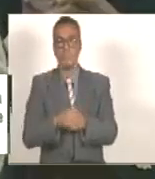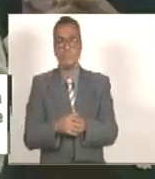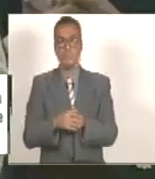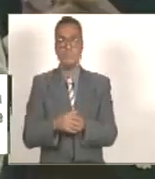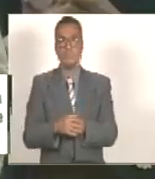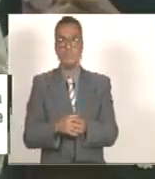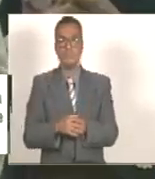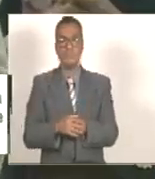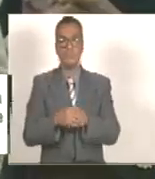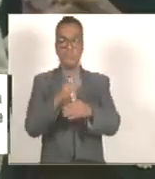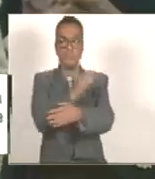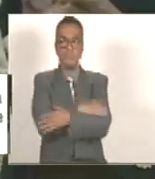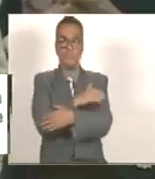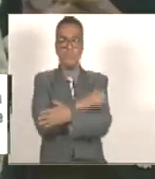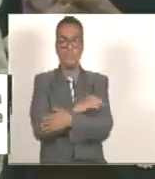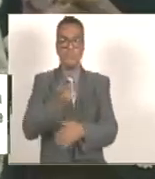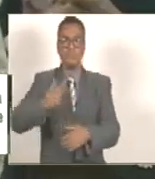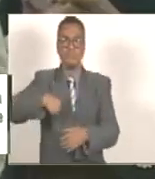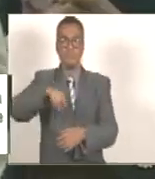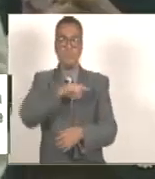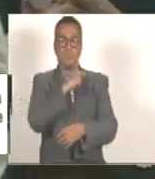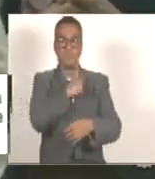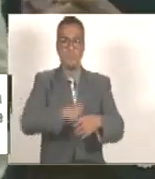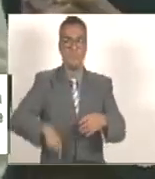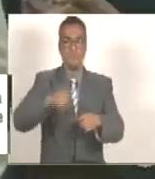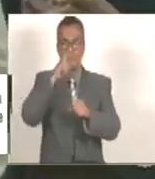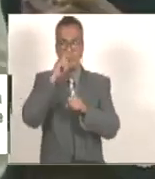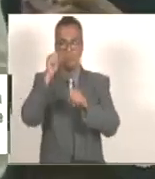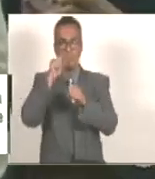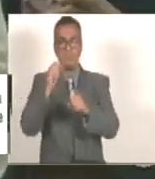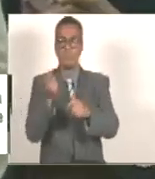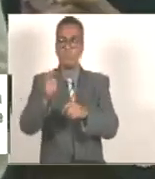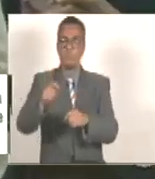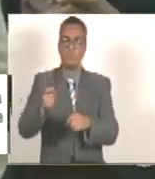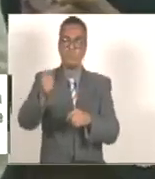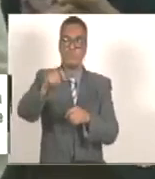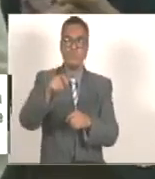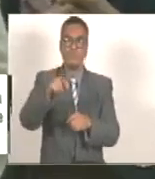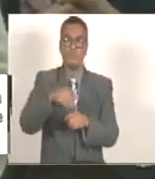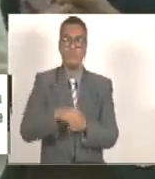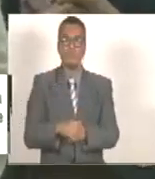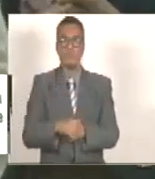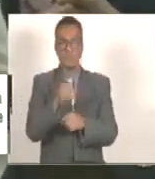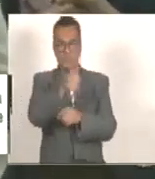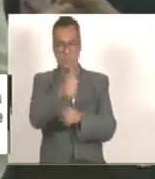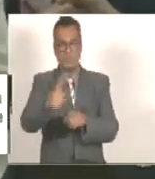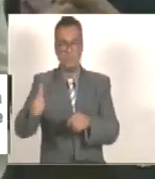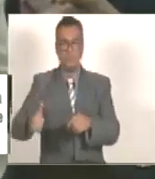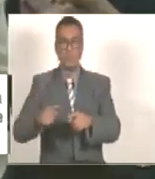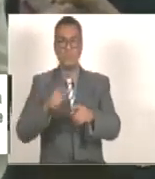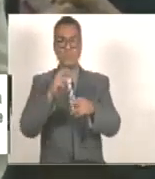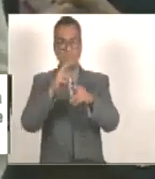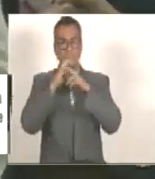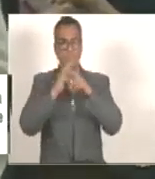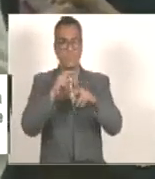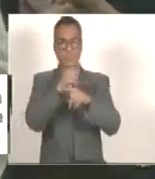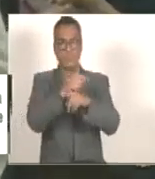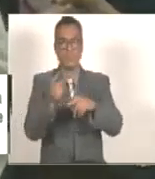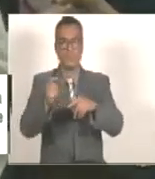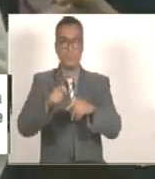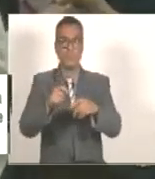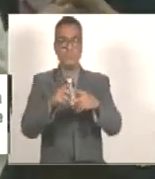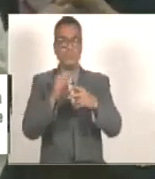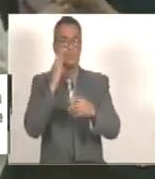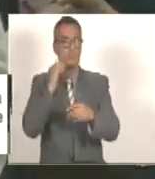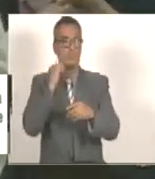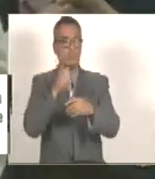Así que felicitamos a nuestro presidente Nicolás, nos sumamos con cada una de nuestras fuerzas, con cada una de nuestras